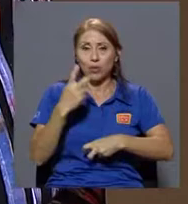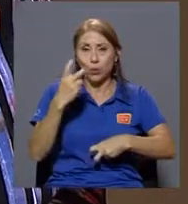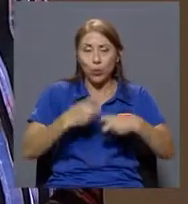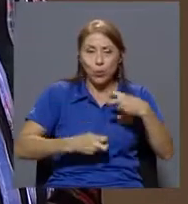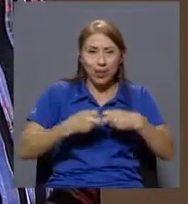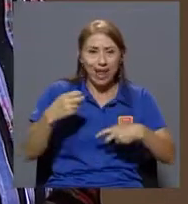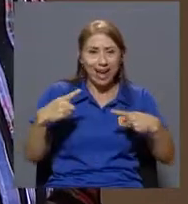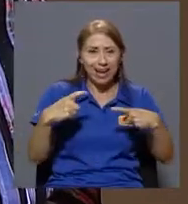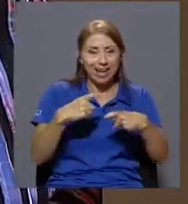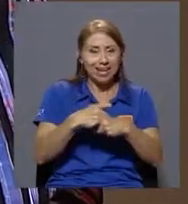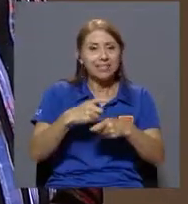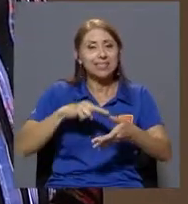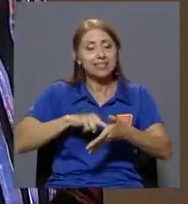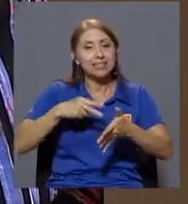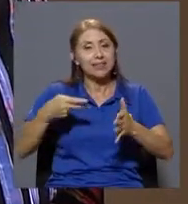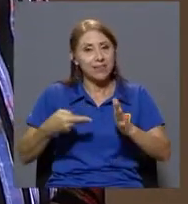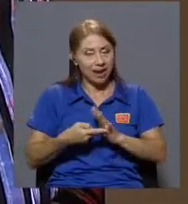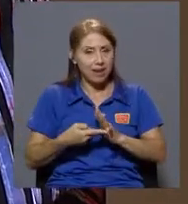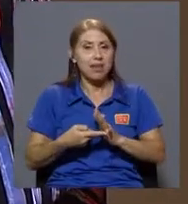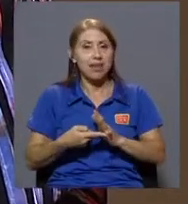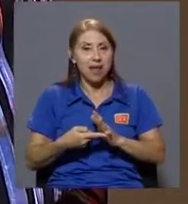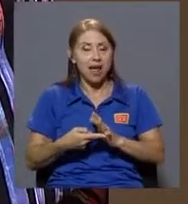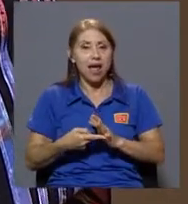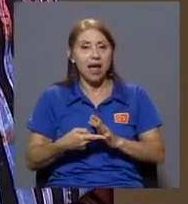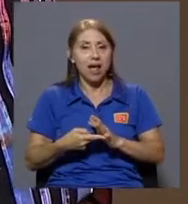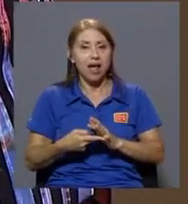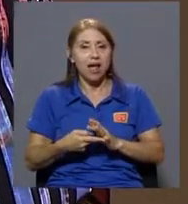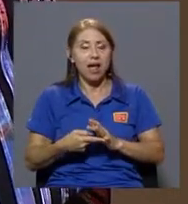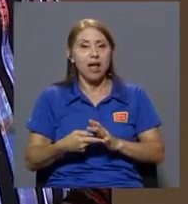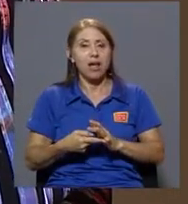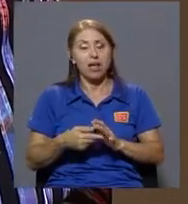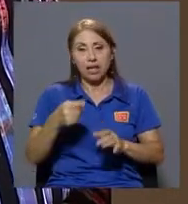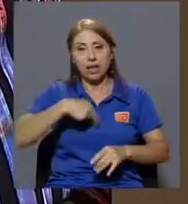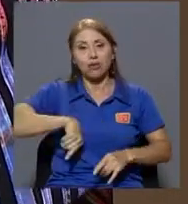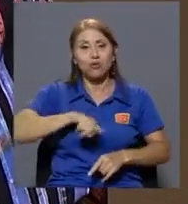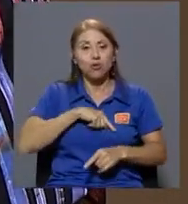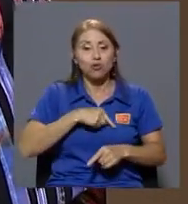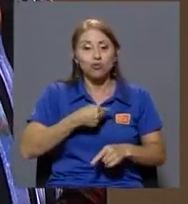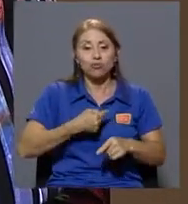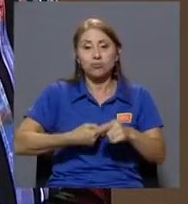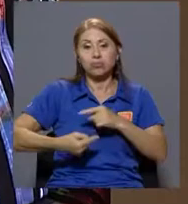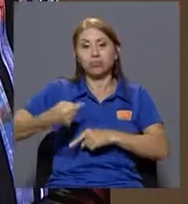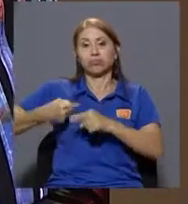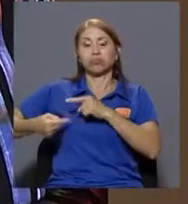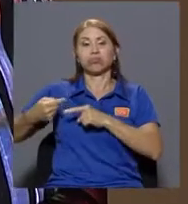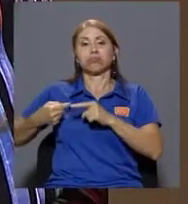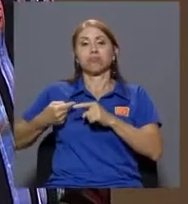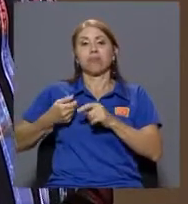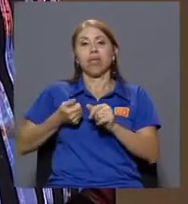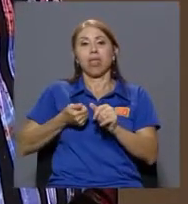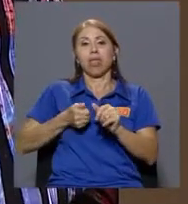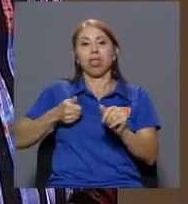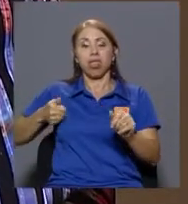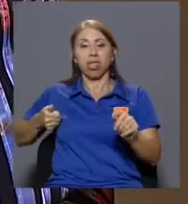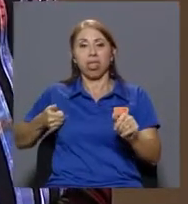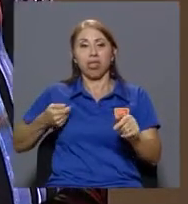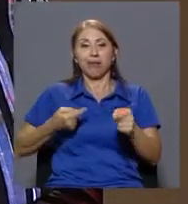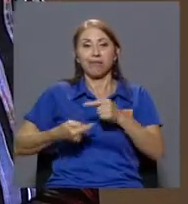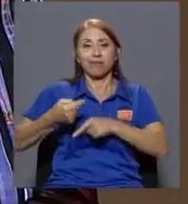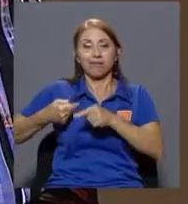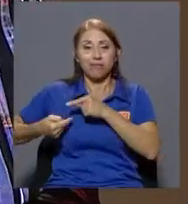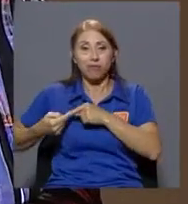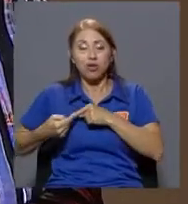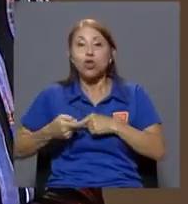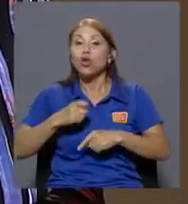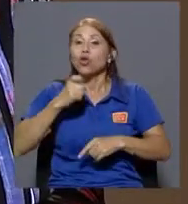que significaría realmente es un retroceso, un golpe duro a esa parte de la